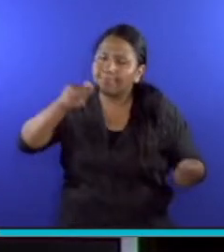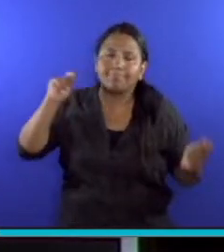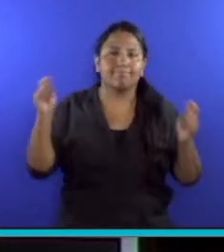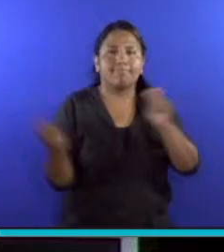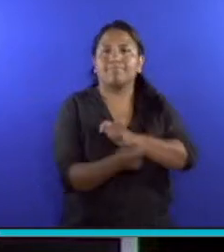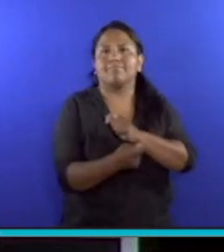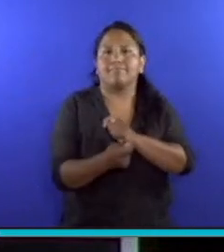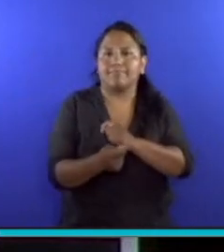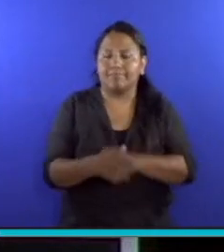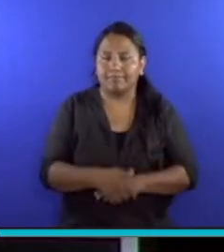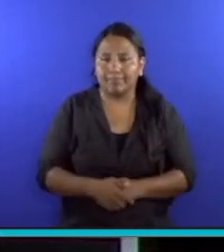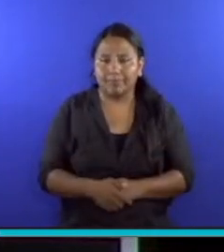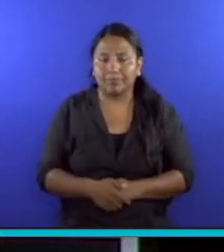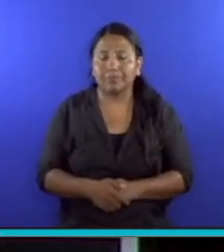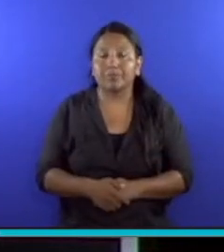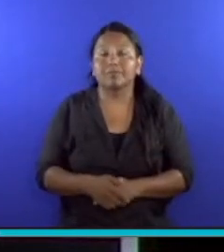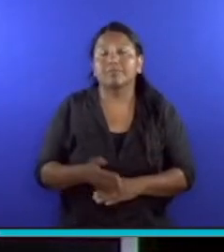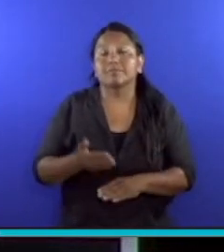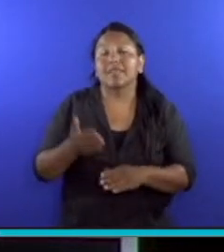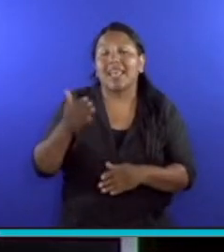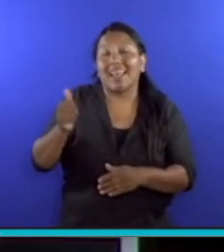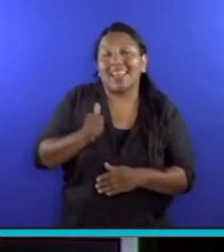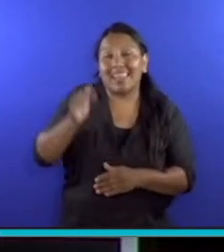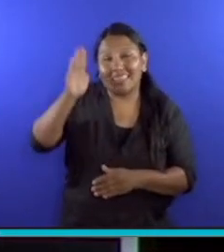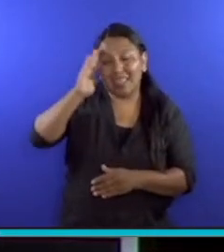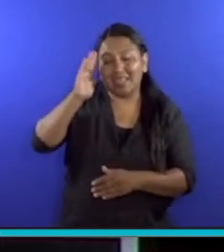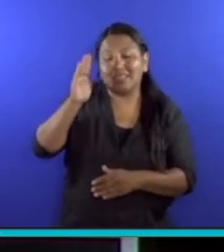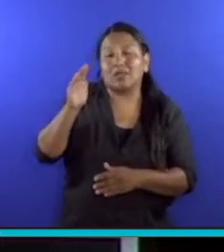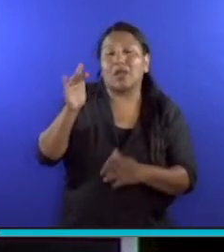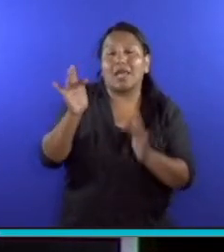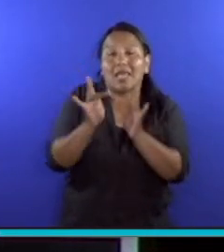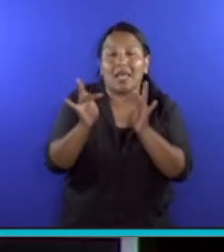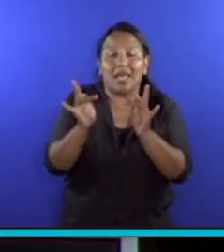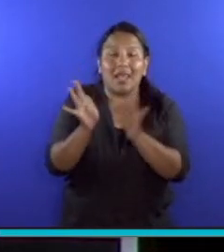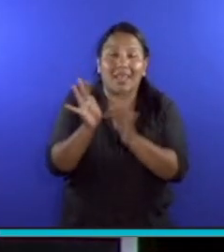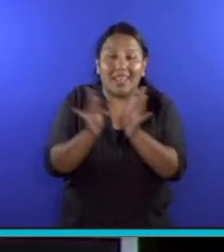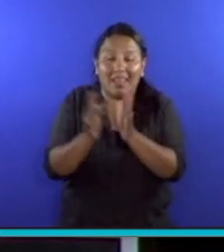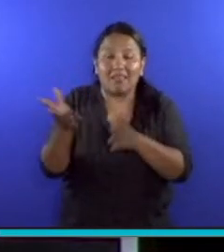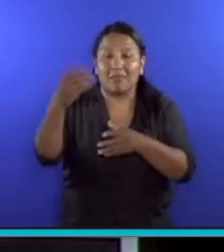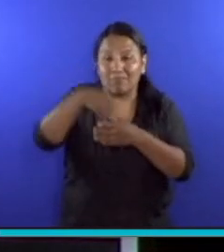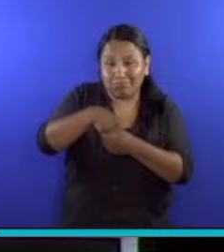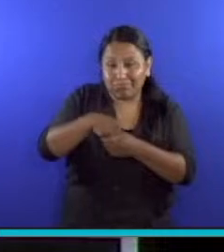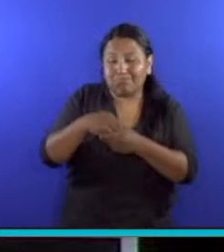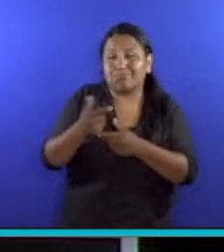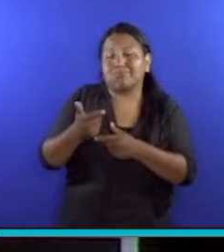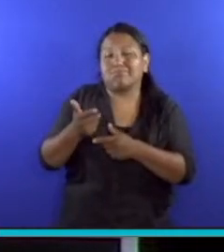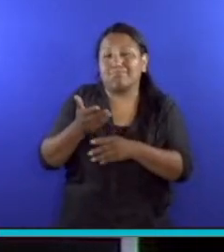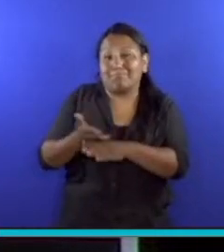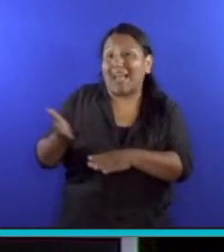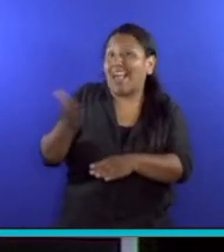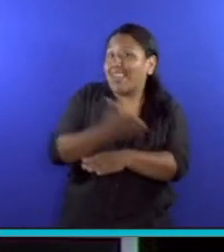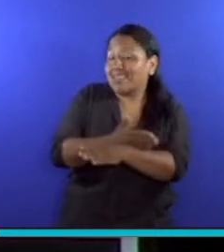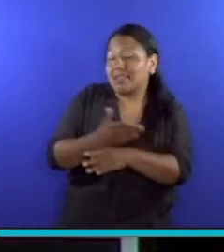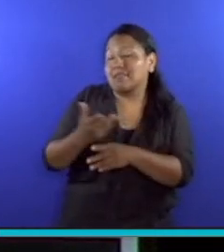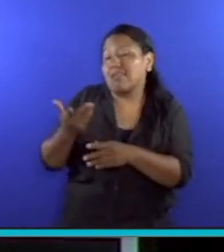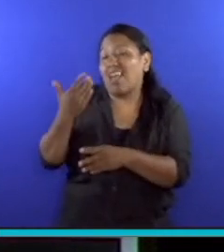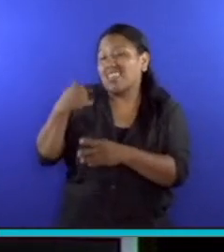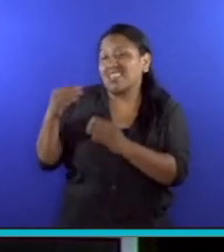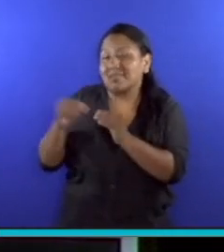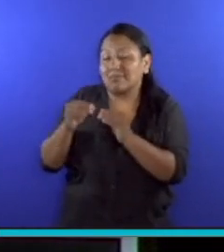Antes de la dictadura cívico, eclesiástica y militar, lo decía mi compañero Guillermo